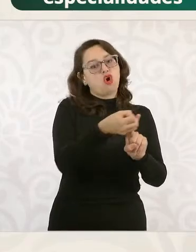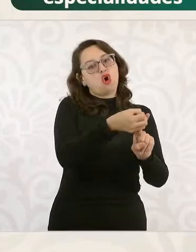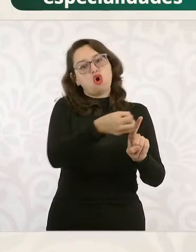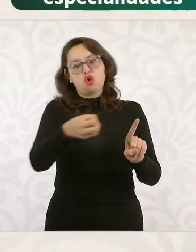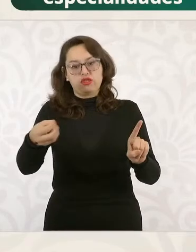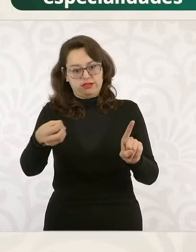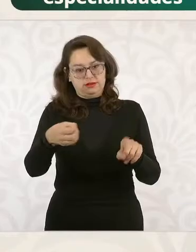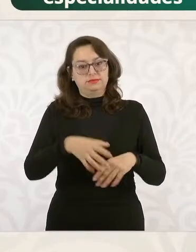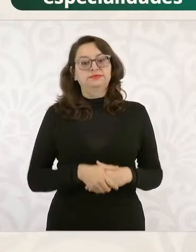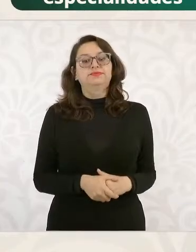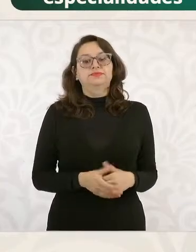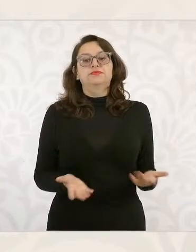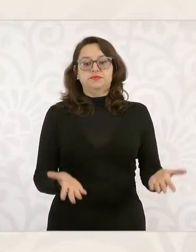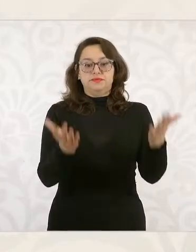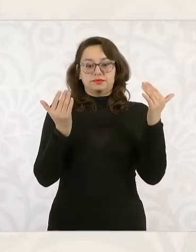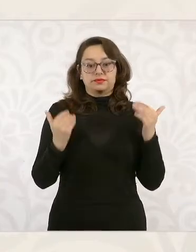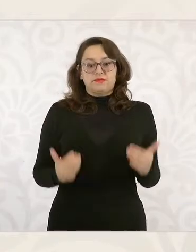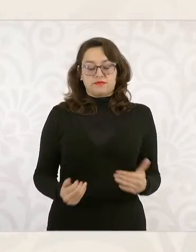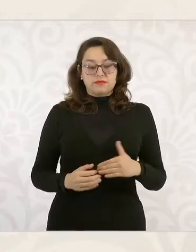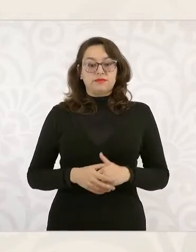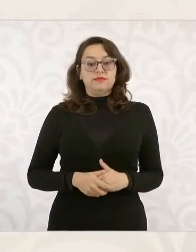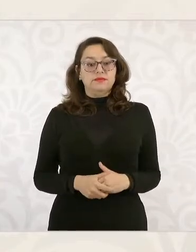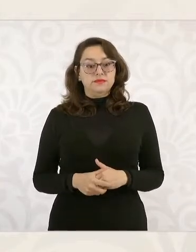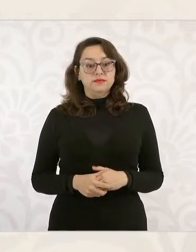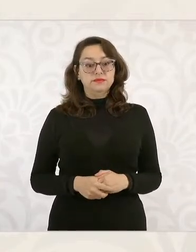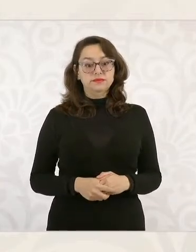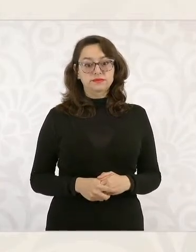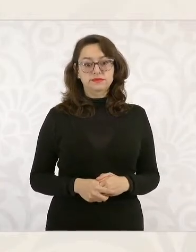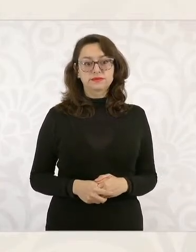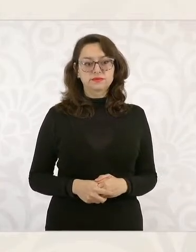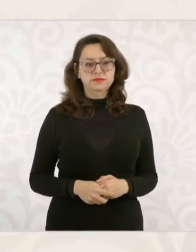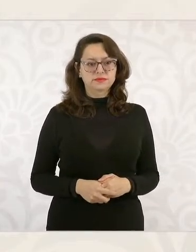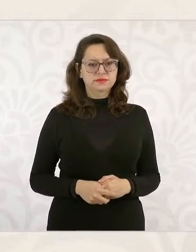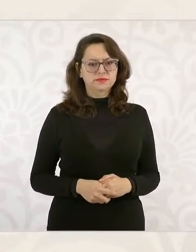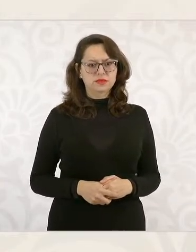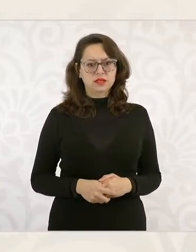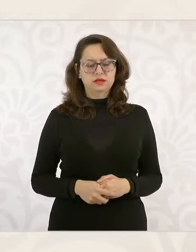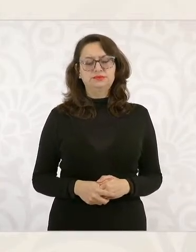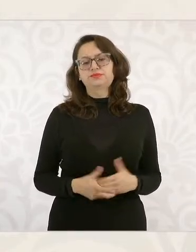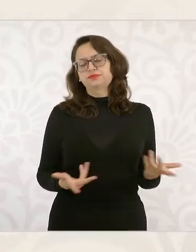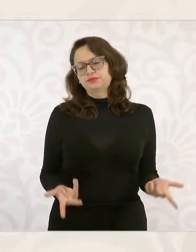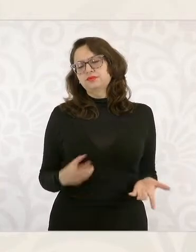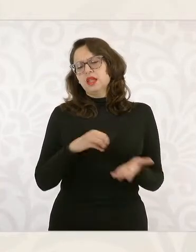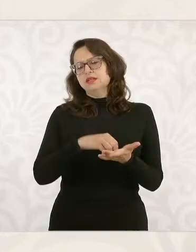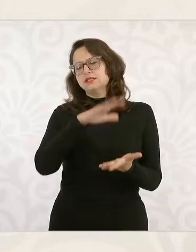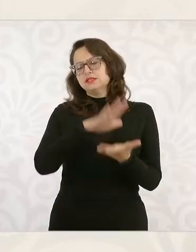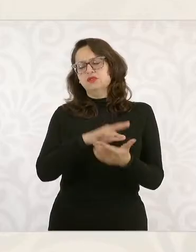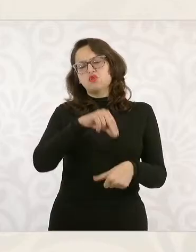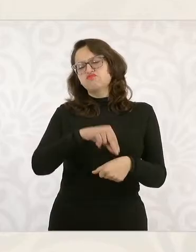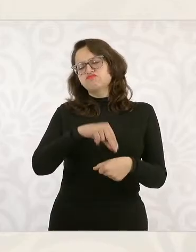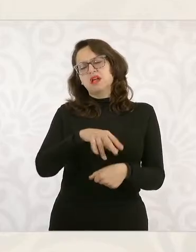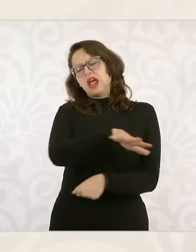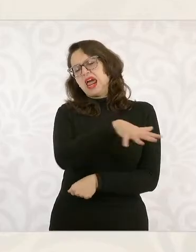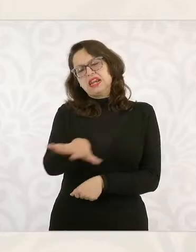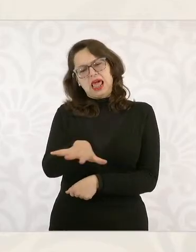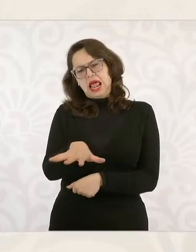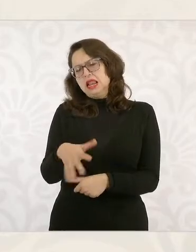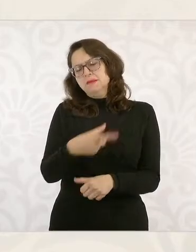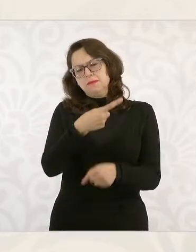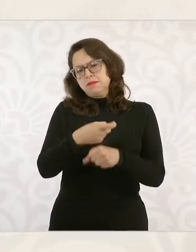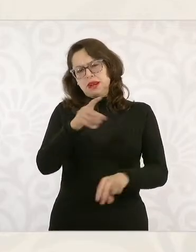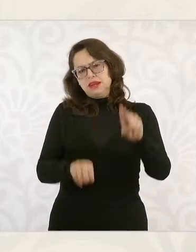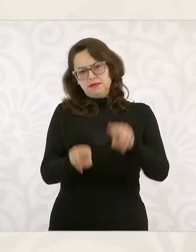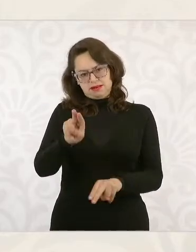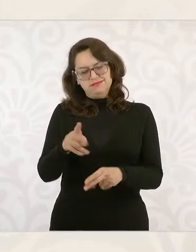servicios. Y en la que sigue podemos ver las consultas de medicina familiar, el primer nivel de